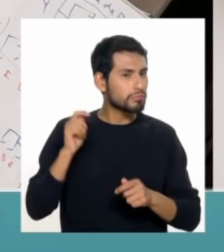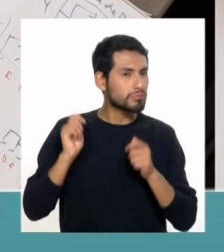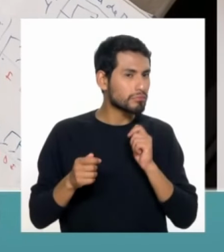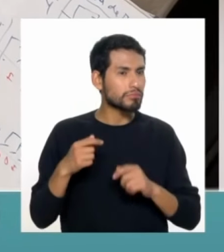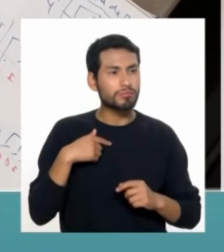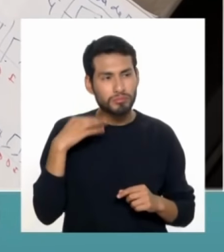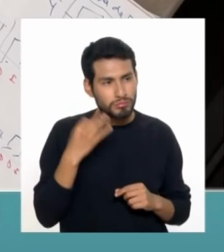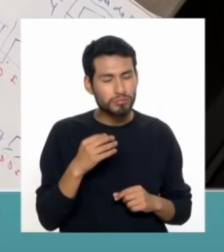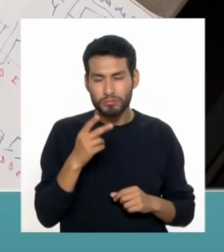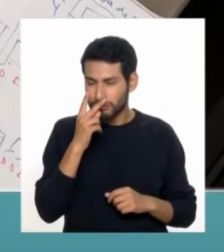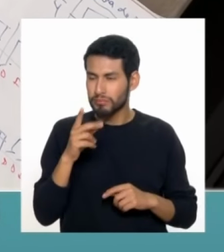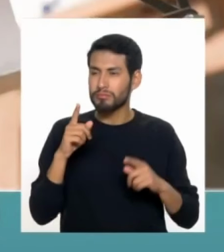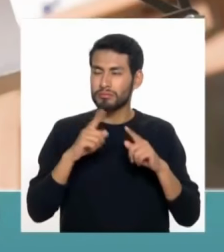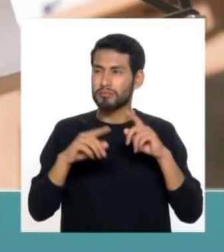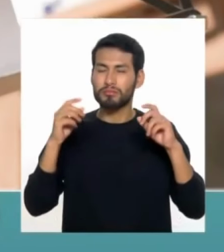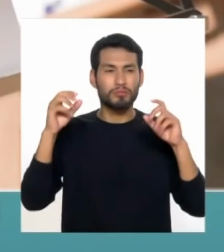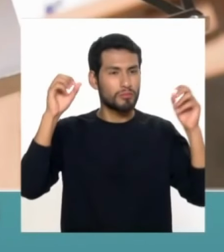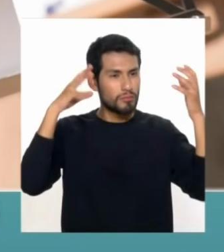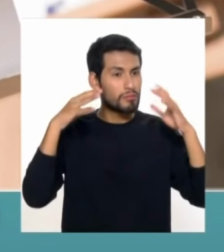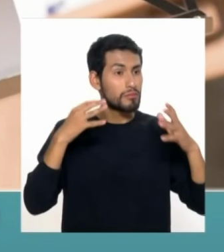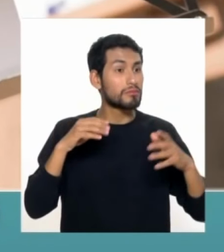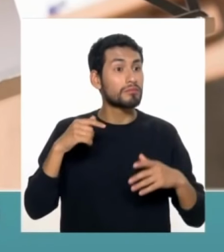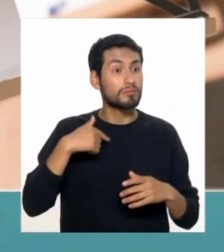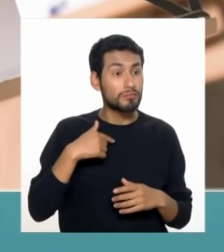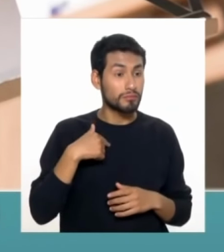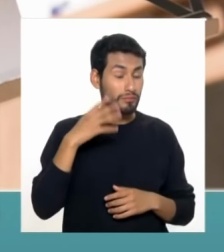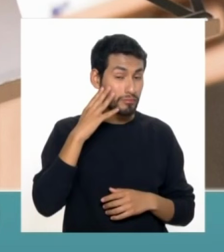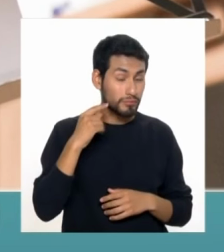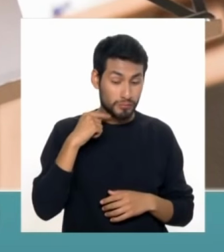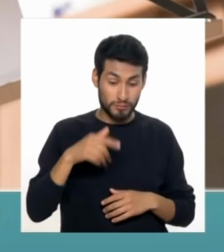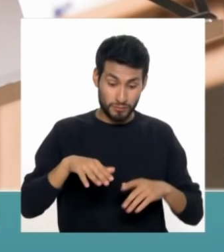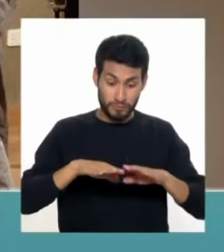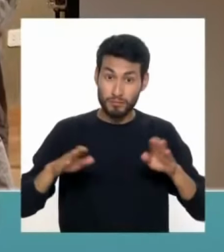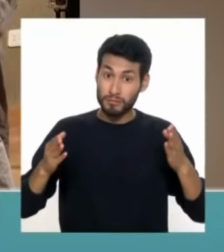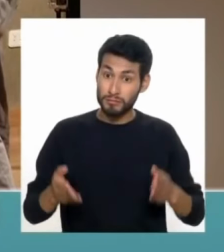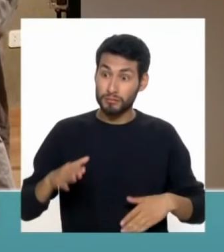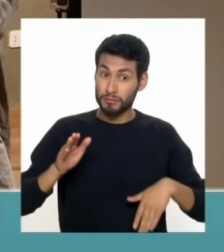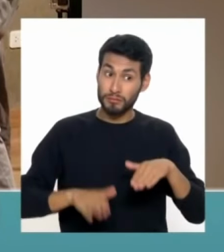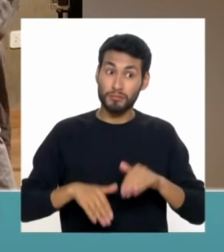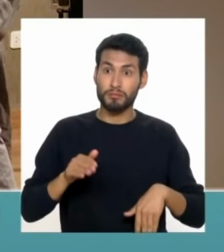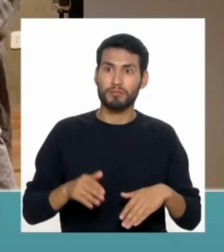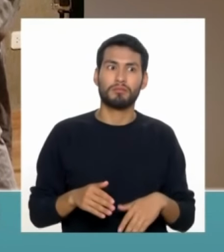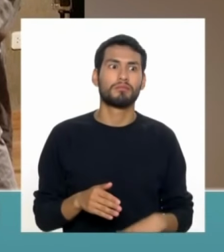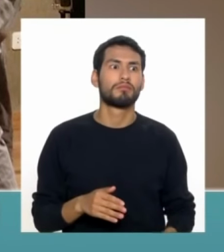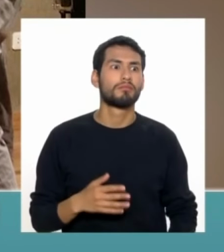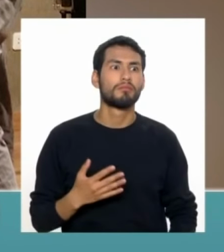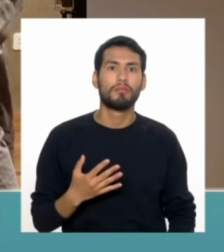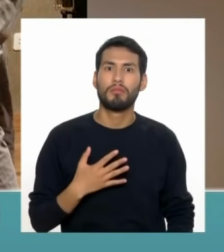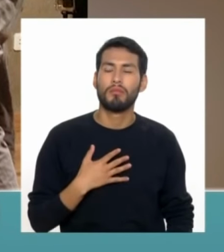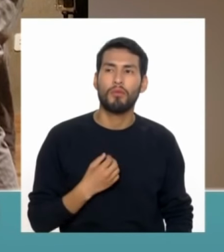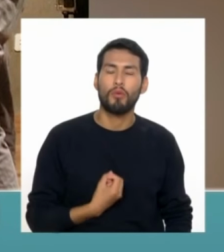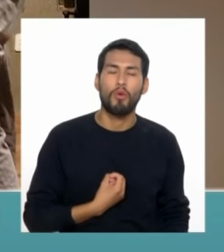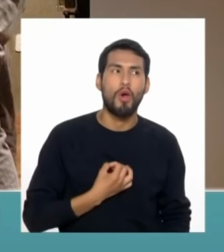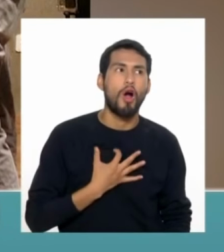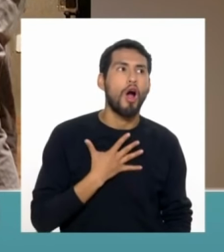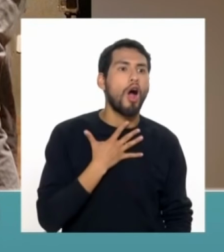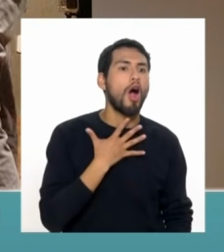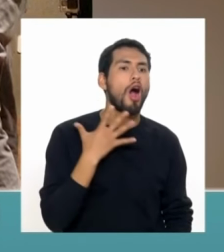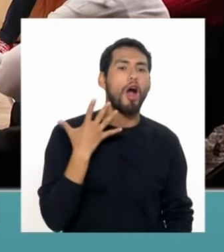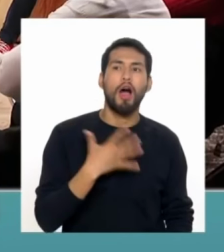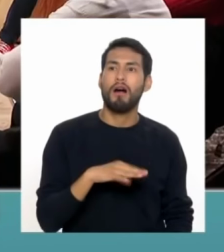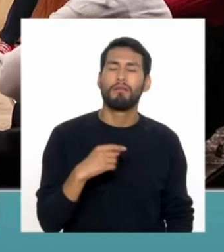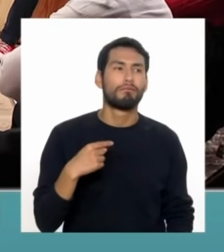veía conciertos y demás. Y cuando experimenté el cajón, ya fue como que el éxtasis y dije, no, tengo